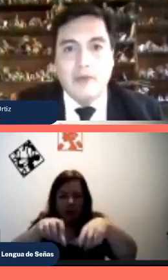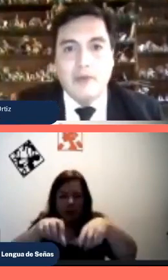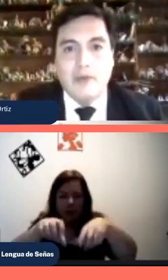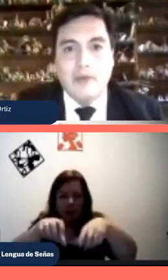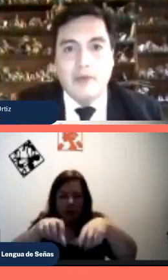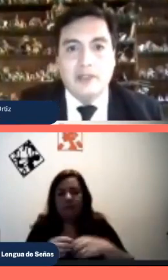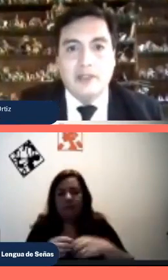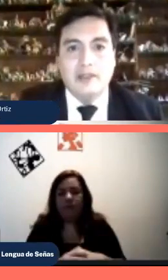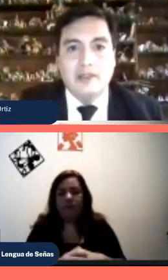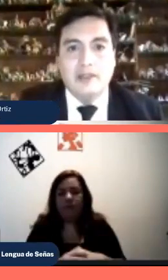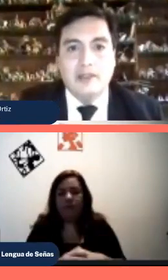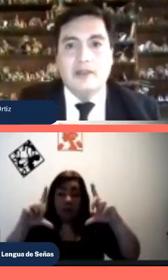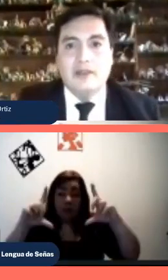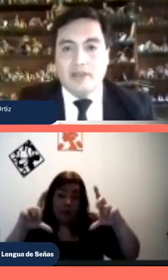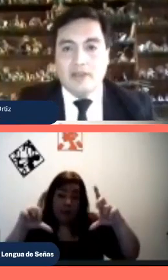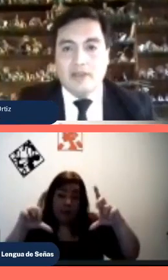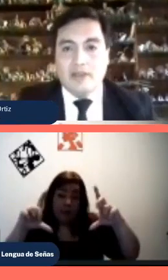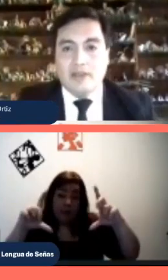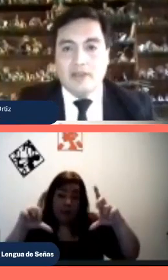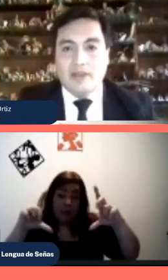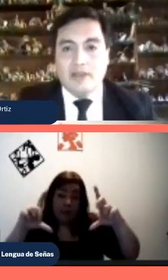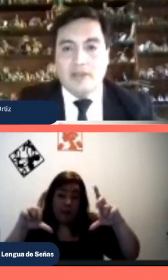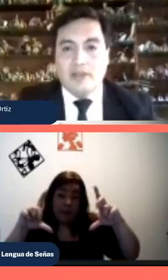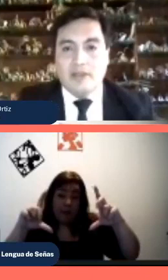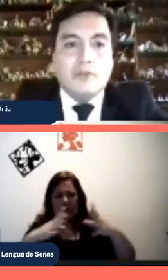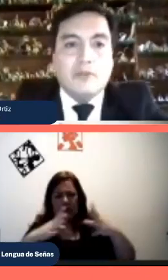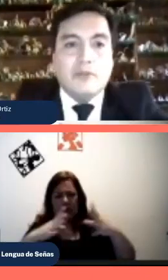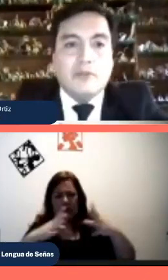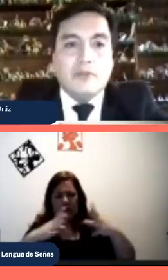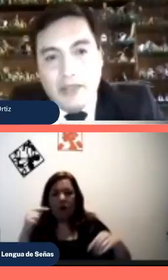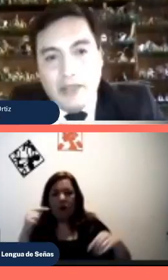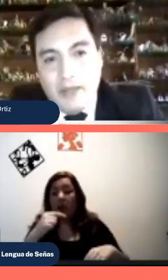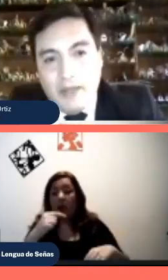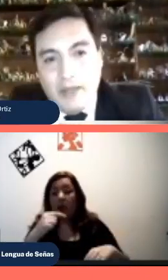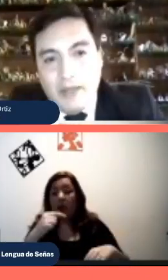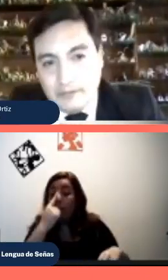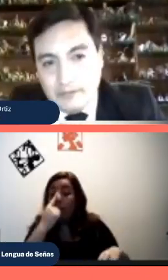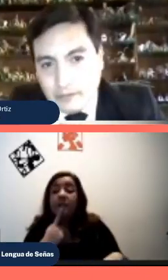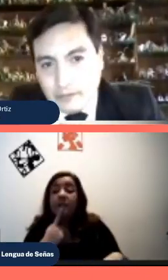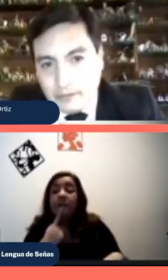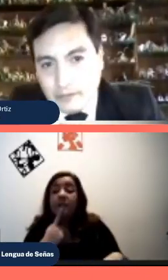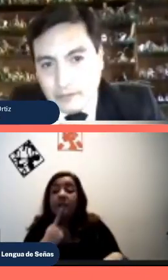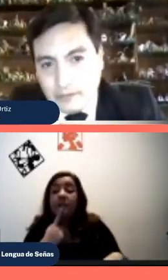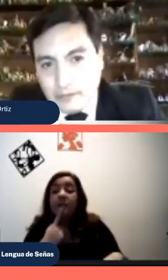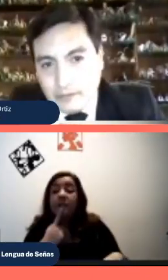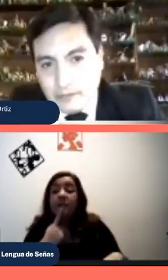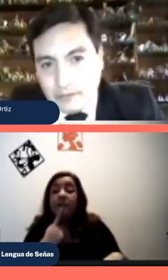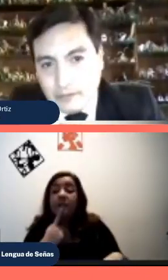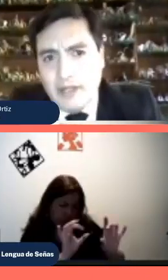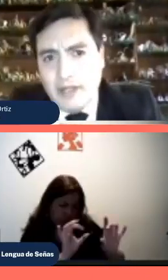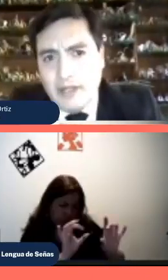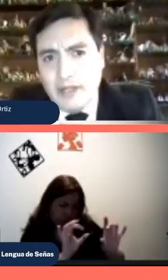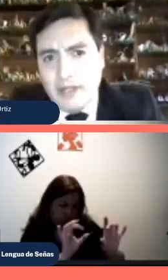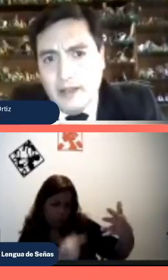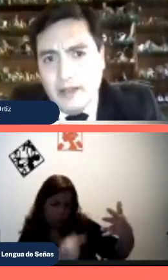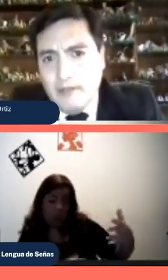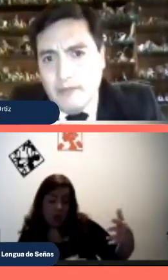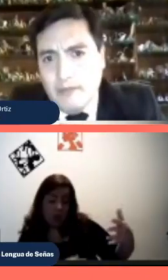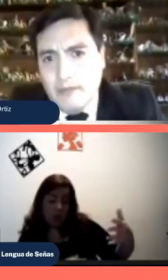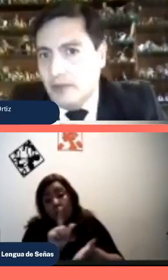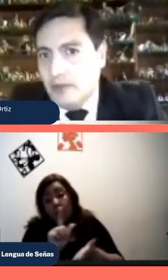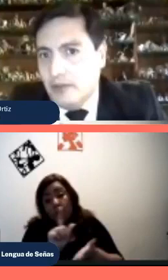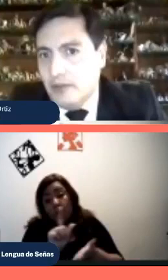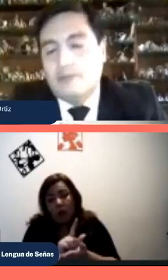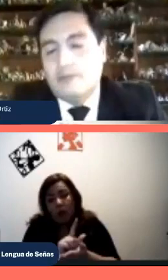poco más extendida de lo que es el museo, y hay una parte que no se alcanza a ver acá,